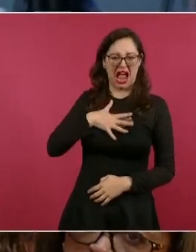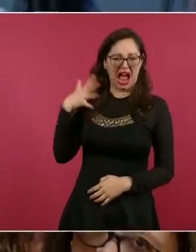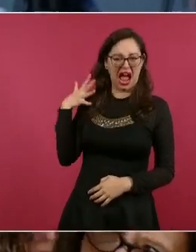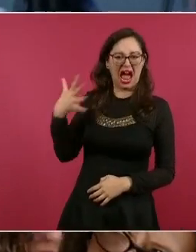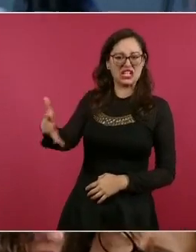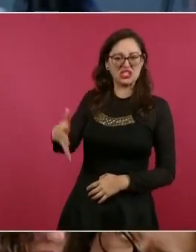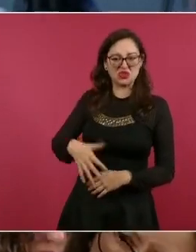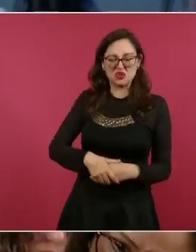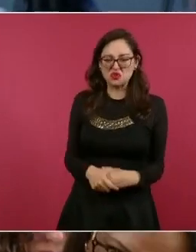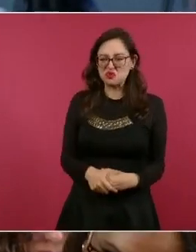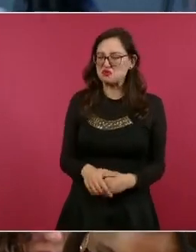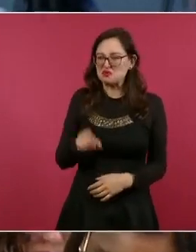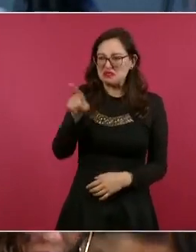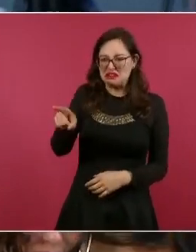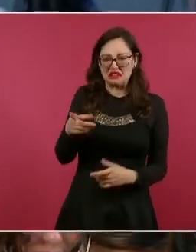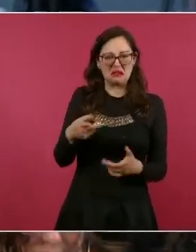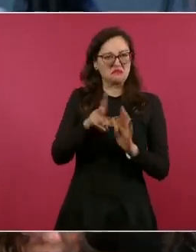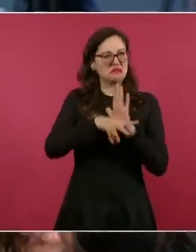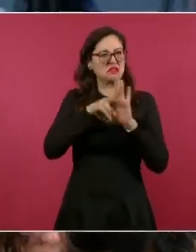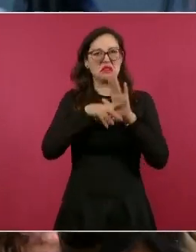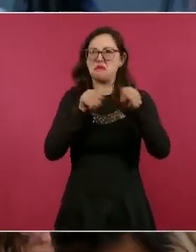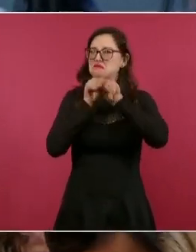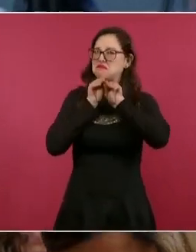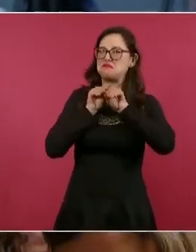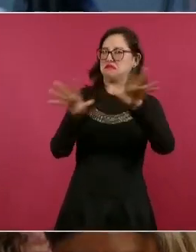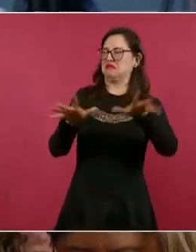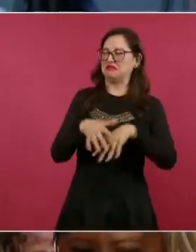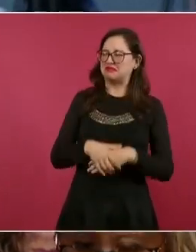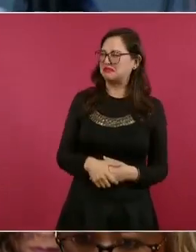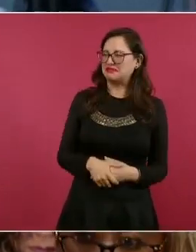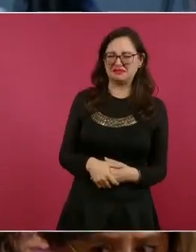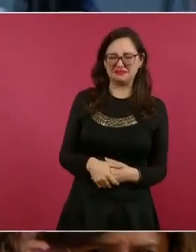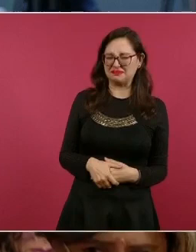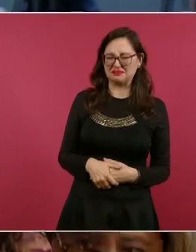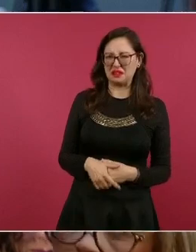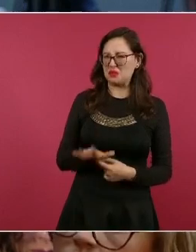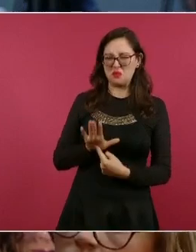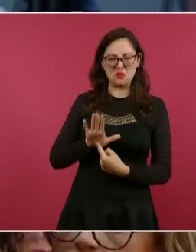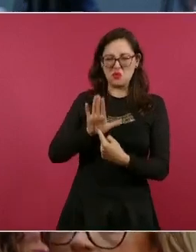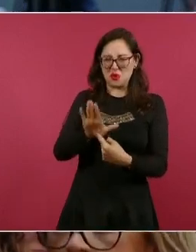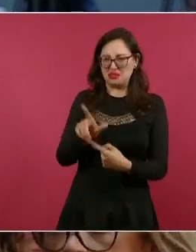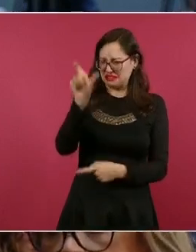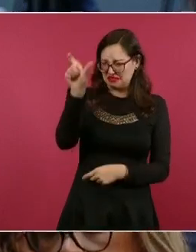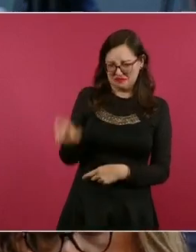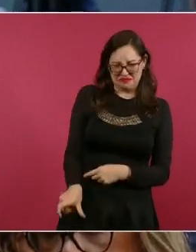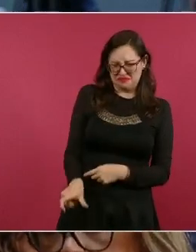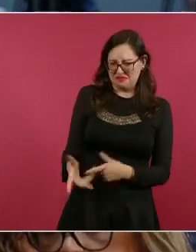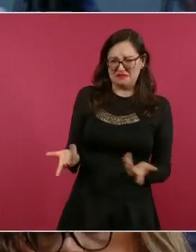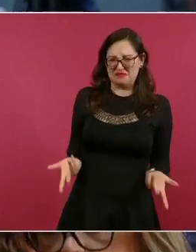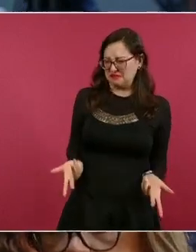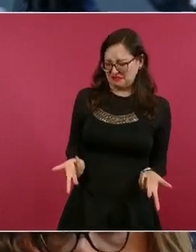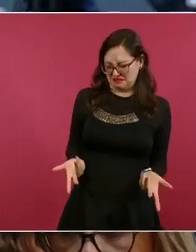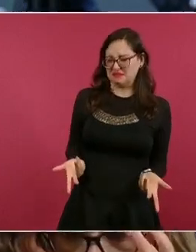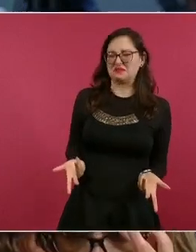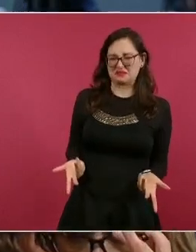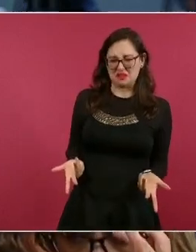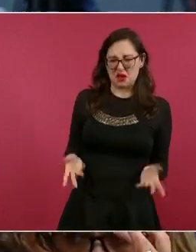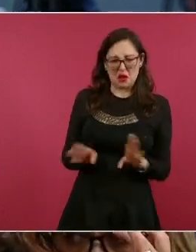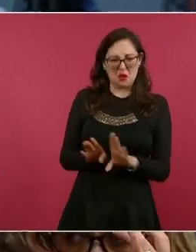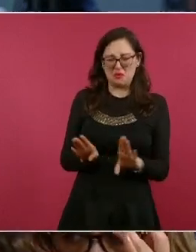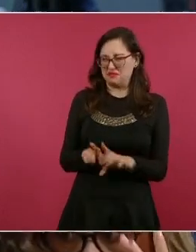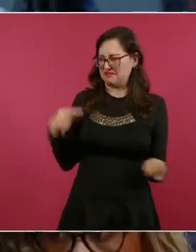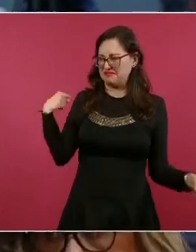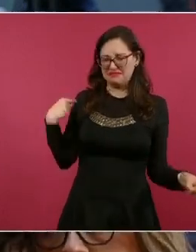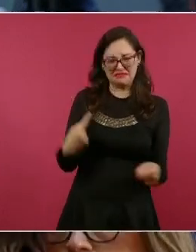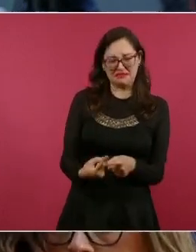que sube ayer la señora Téllez. Entonces, simplemente pues es la muestra, ¿no?, de lo que ha venido ocurriendo.